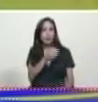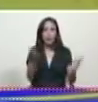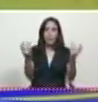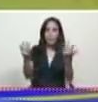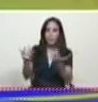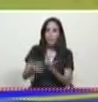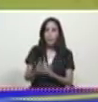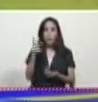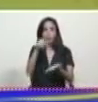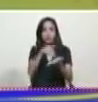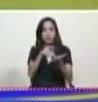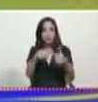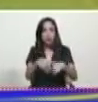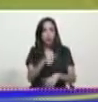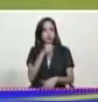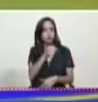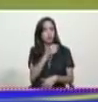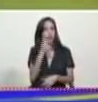comunicación,